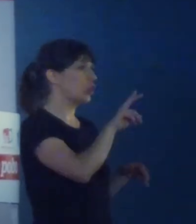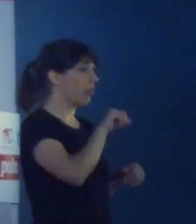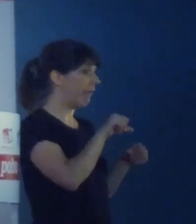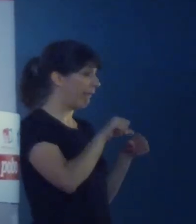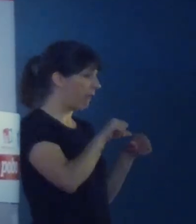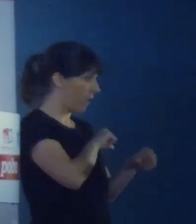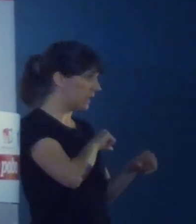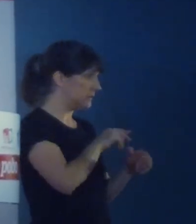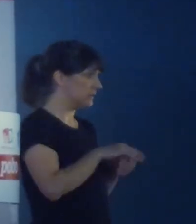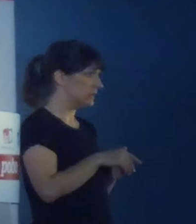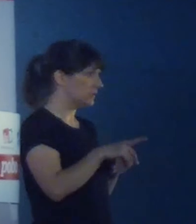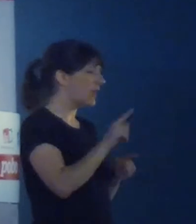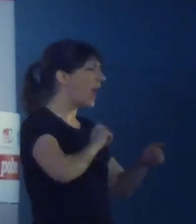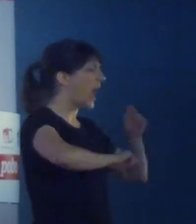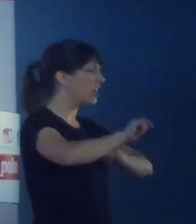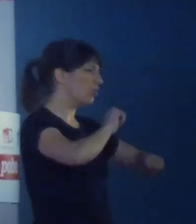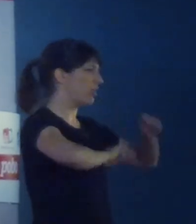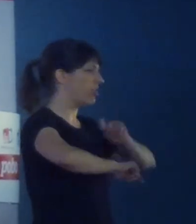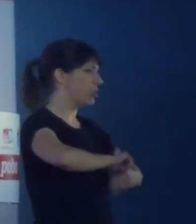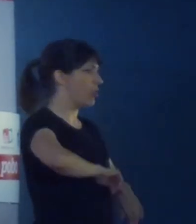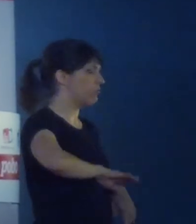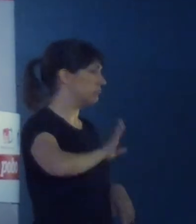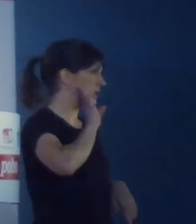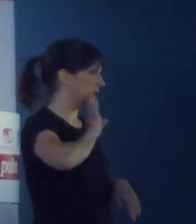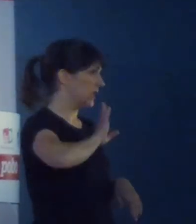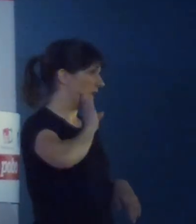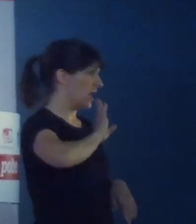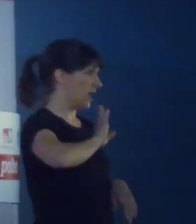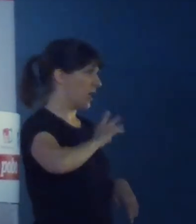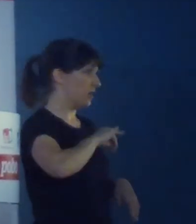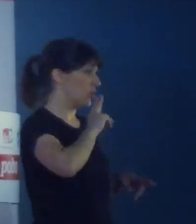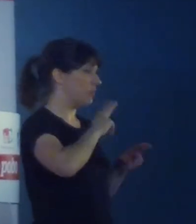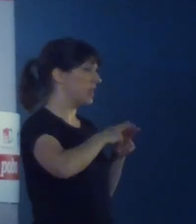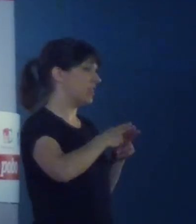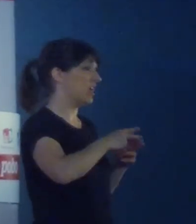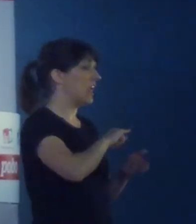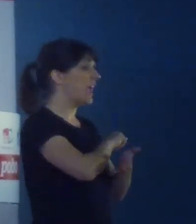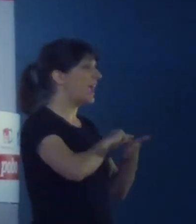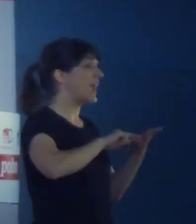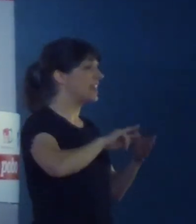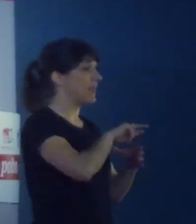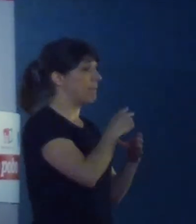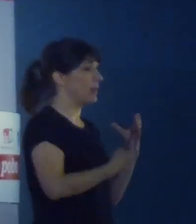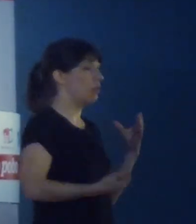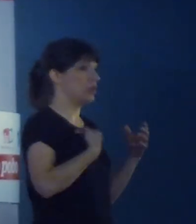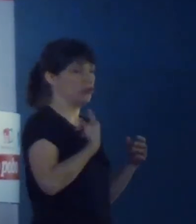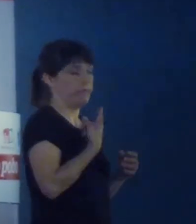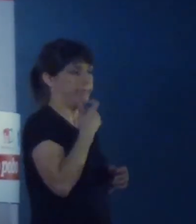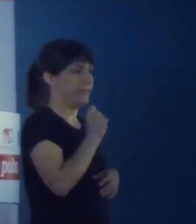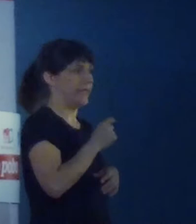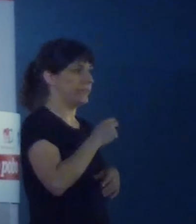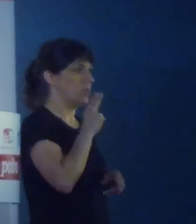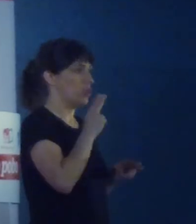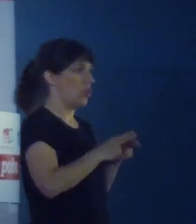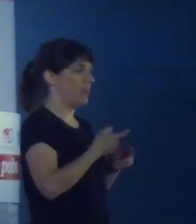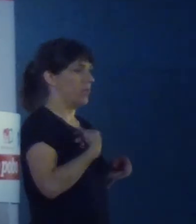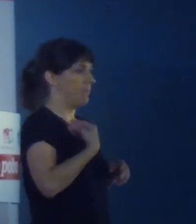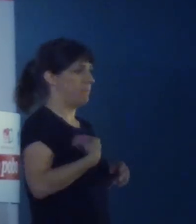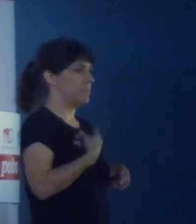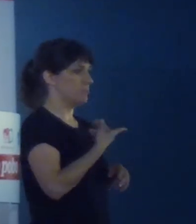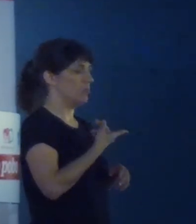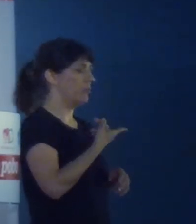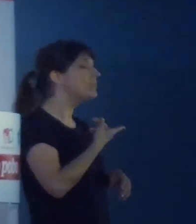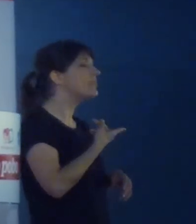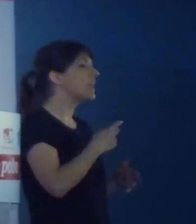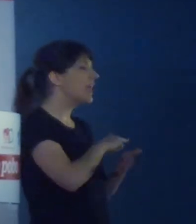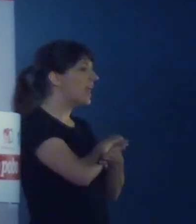esa asociación ilícita que se chama Galicia Bilingüe e que eu sempre chamei polo seu propio nome, que é Galicia